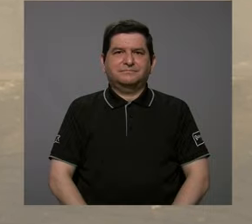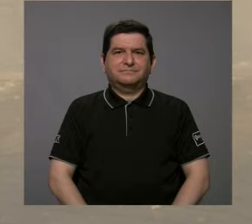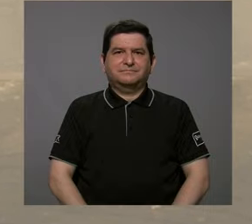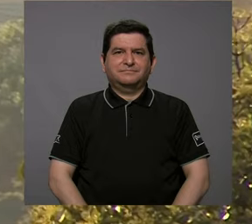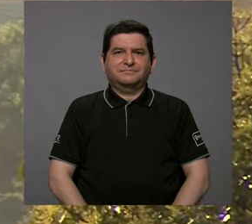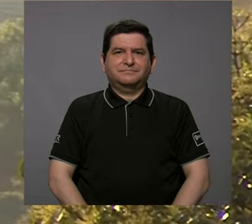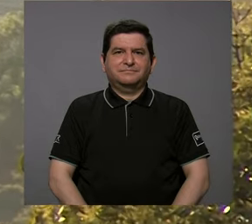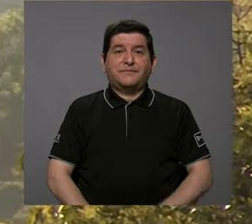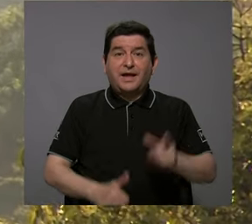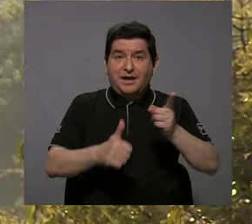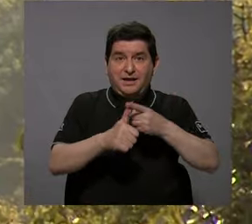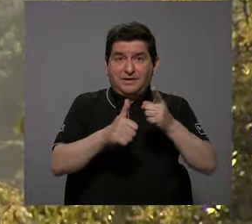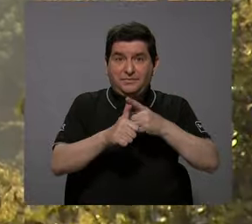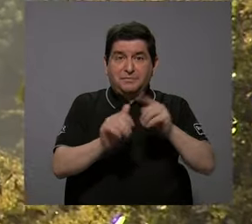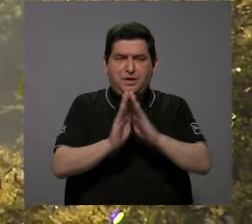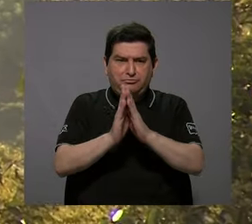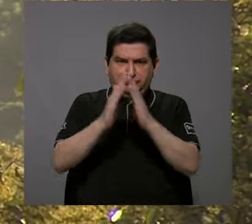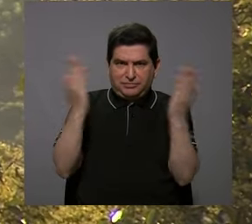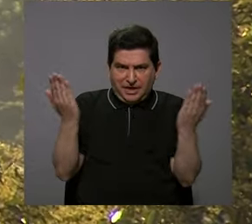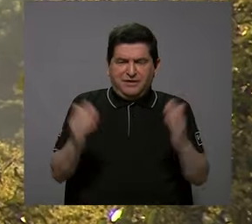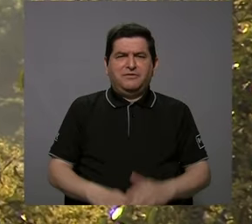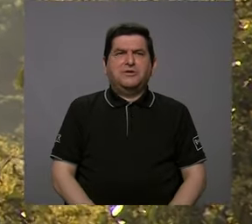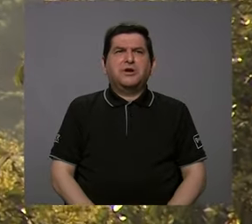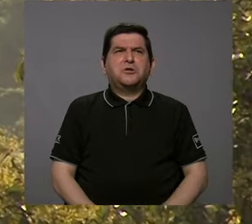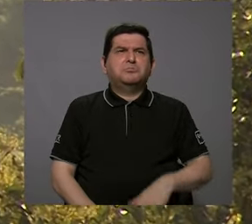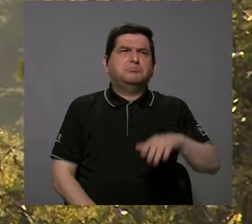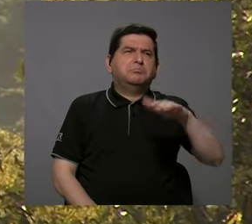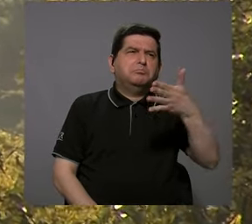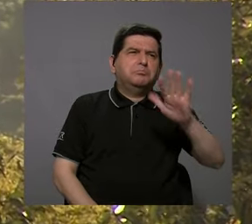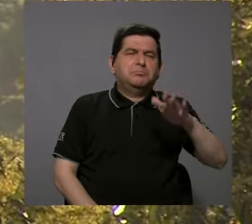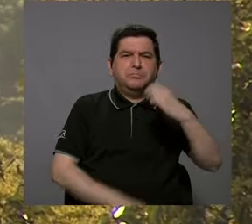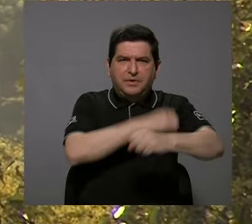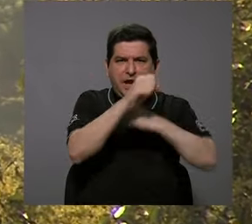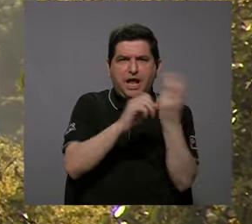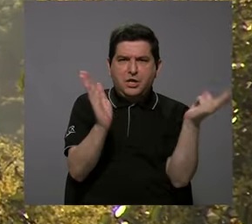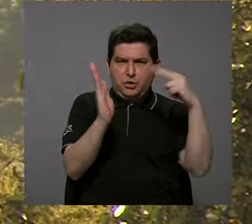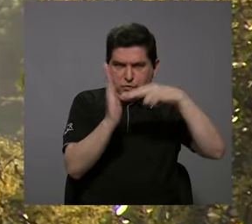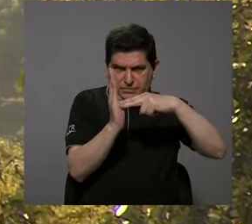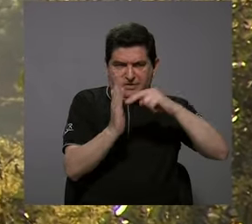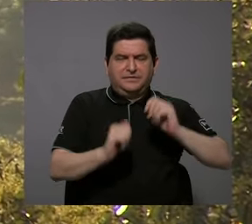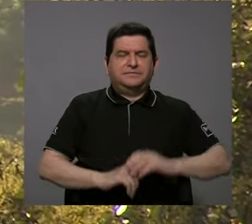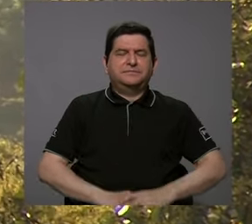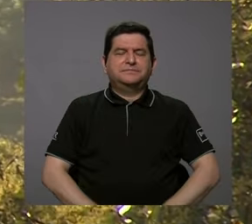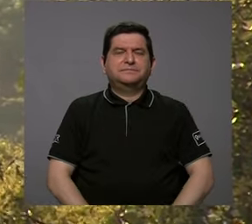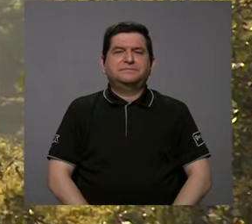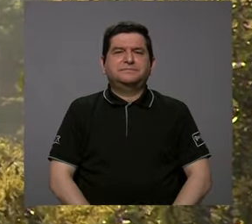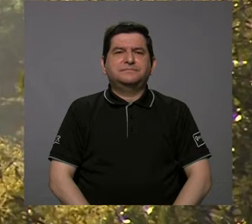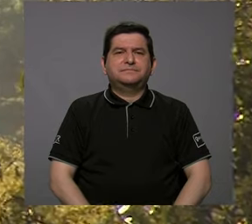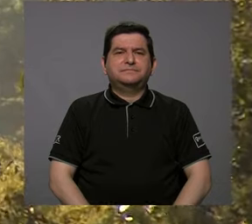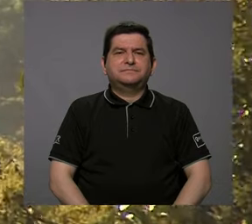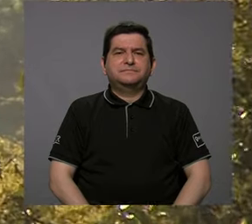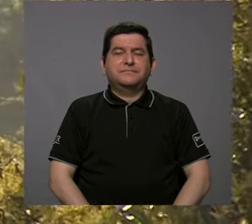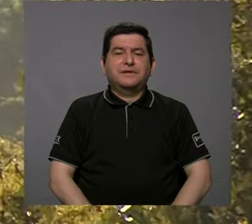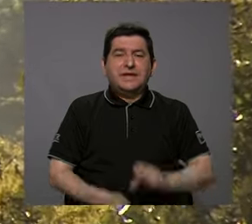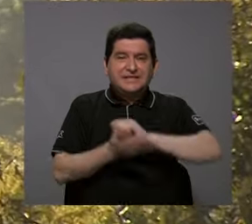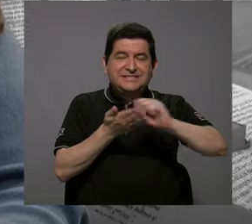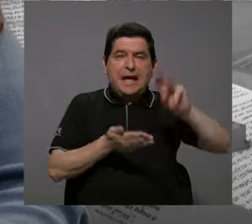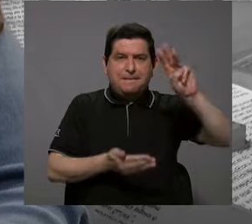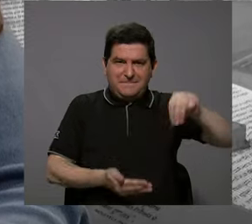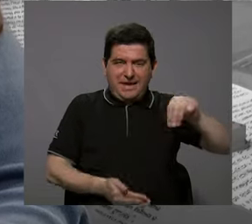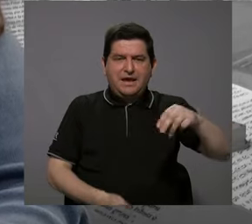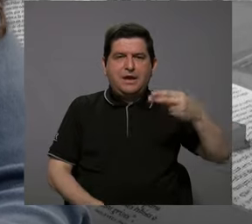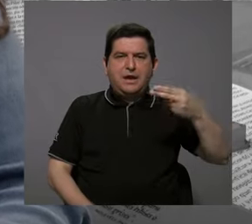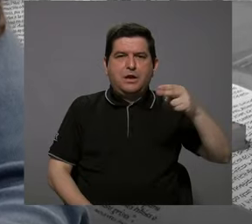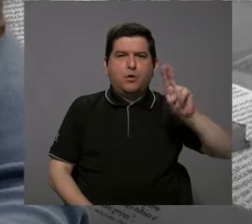trabajo el primero que se abrió inicios del 2000 de la la década del 2000 fue el de San Miguel El